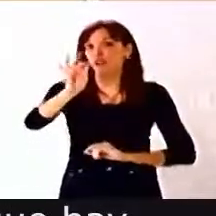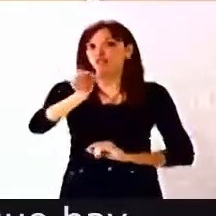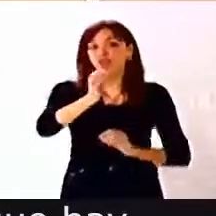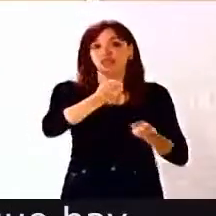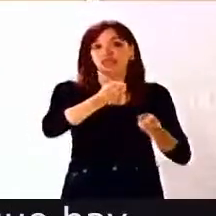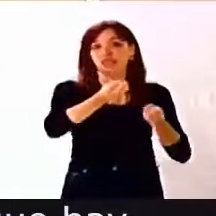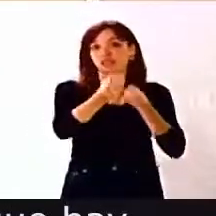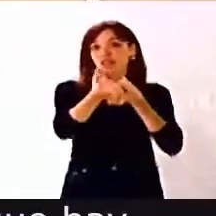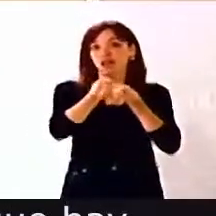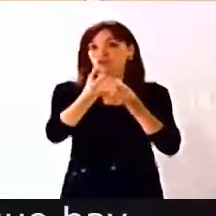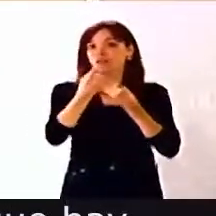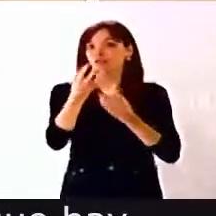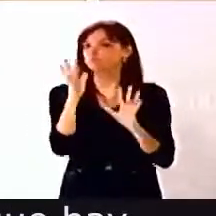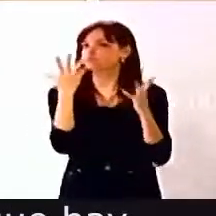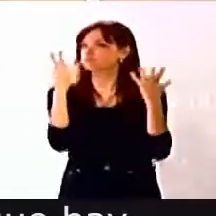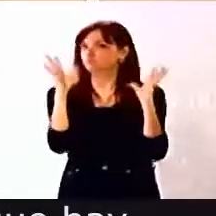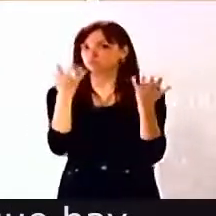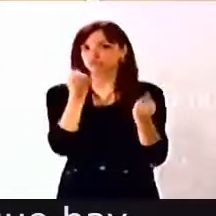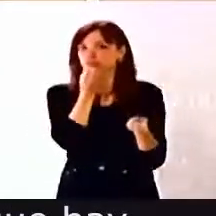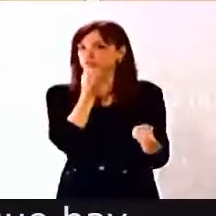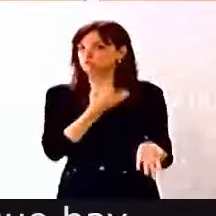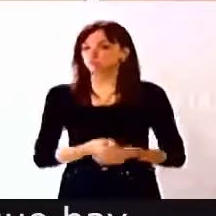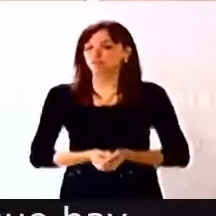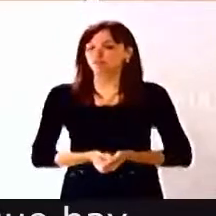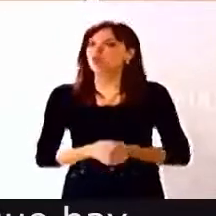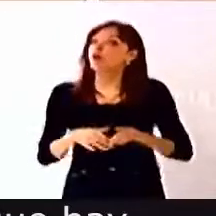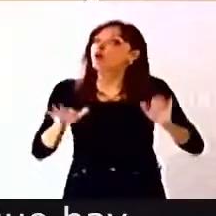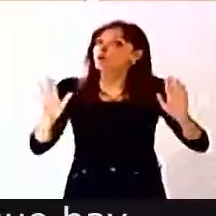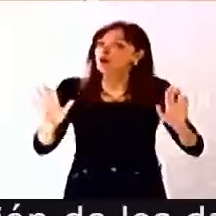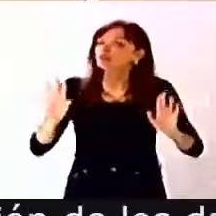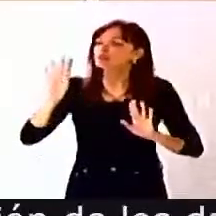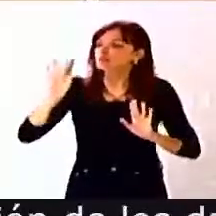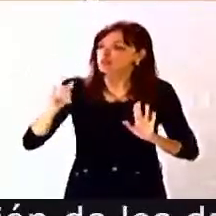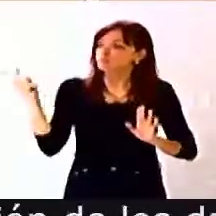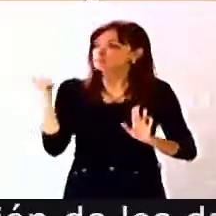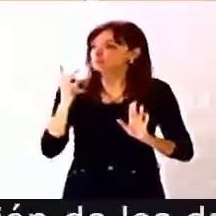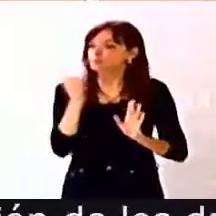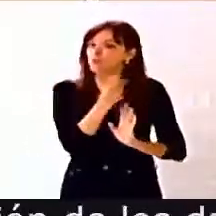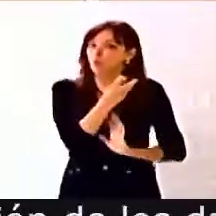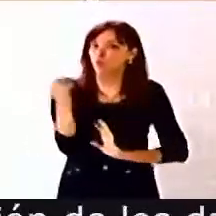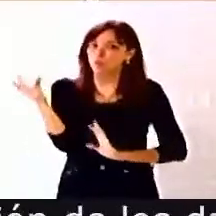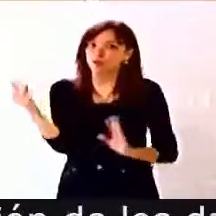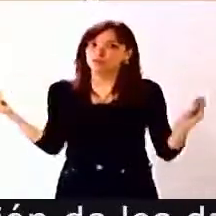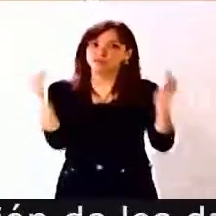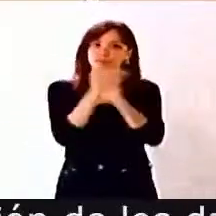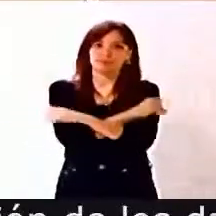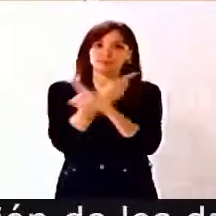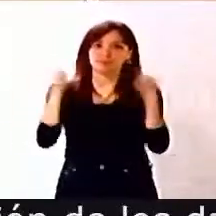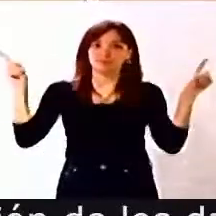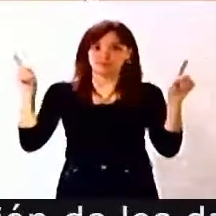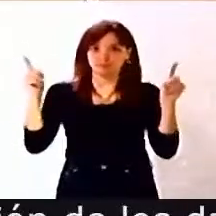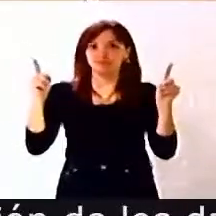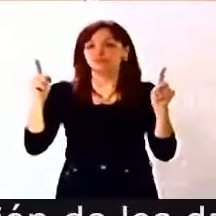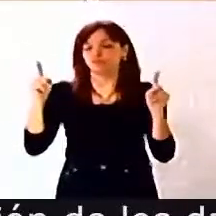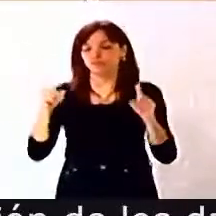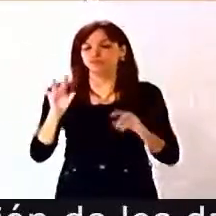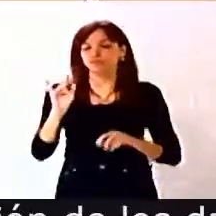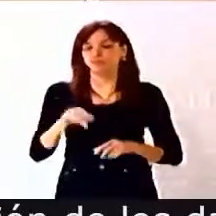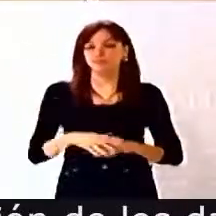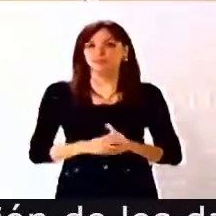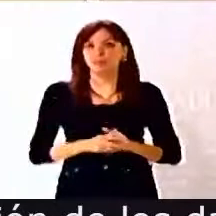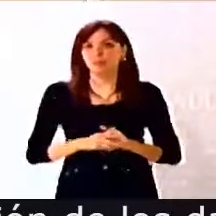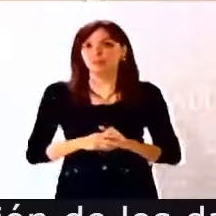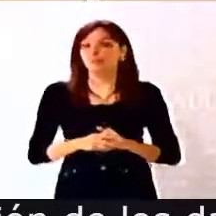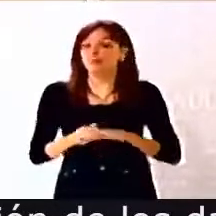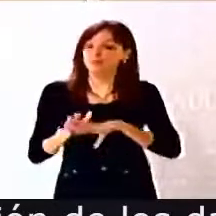es ejemplar, pero sí existe una diferencia entre unos datos y otros. Y